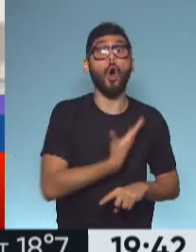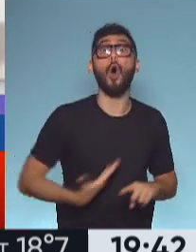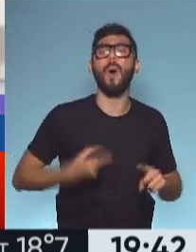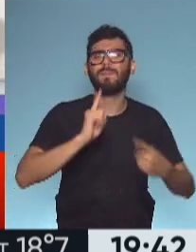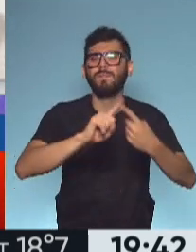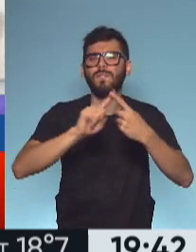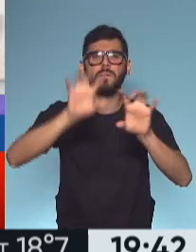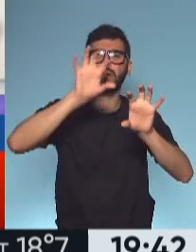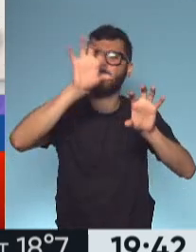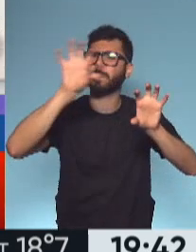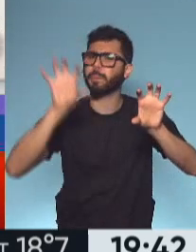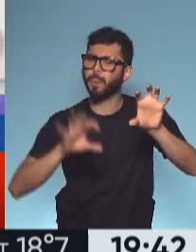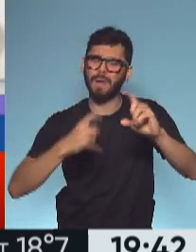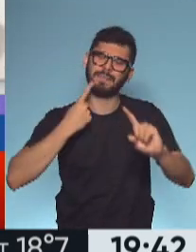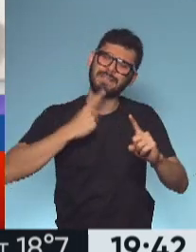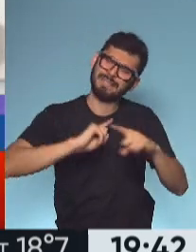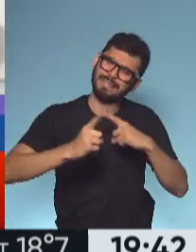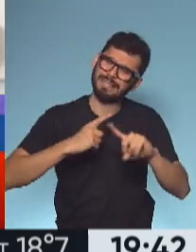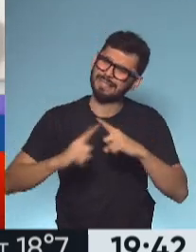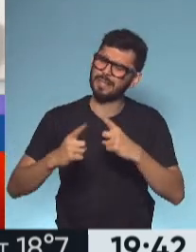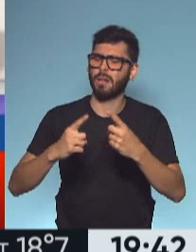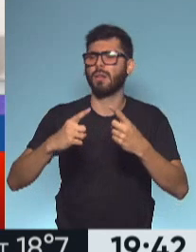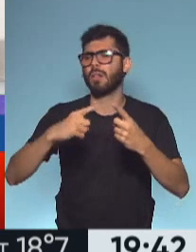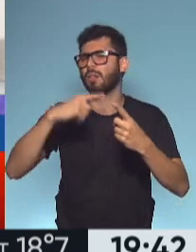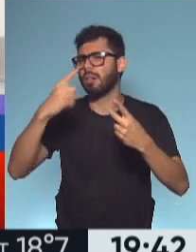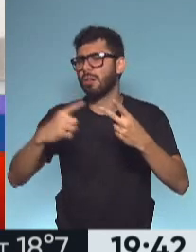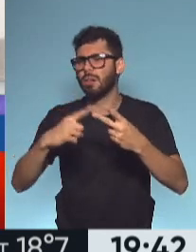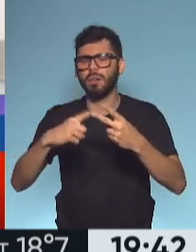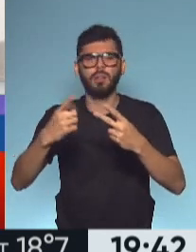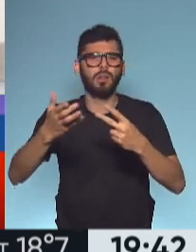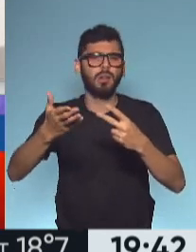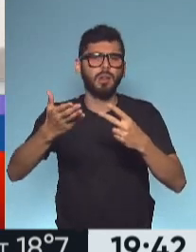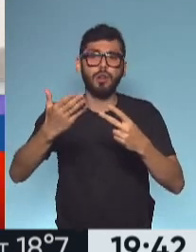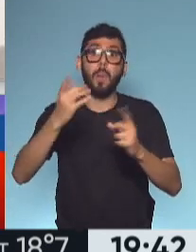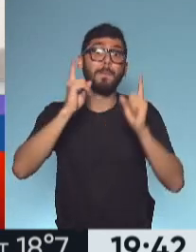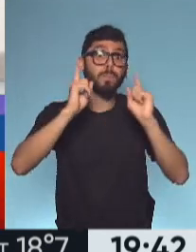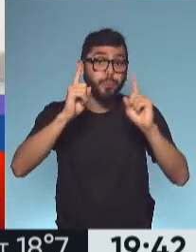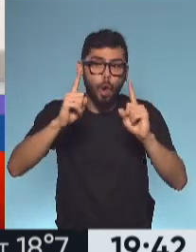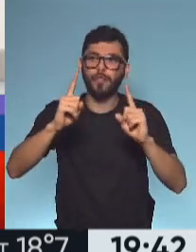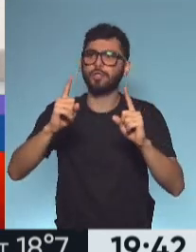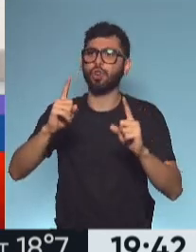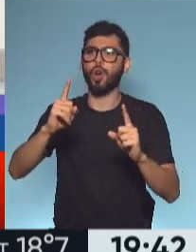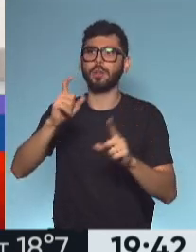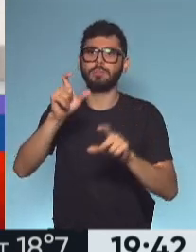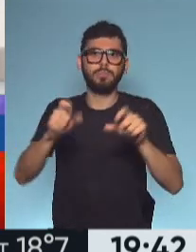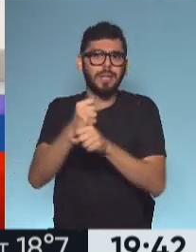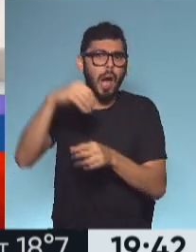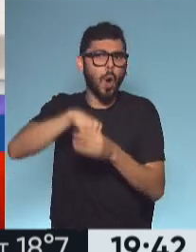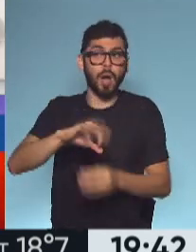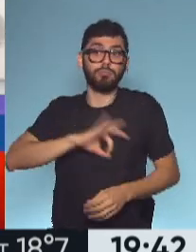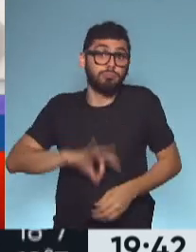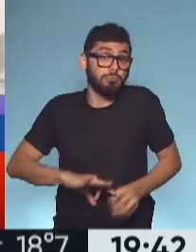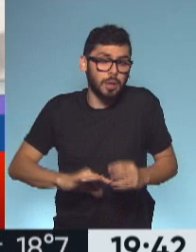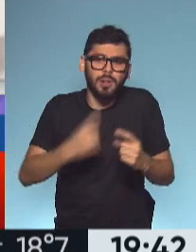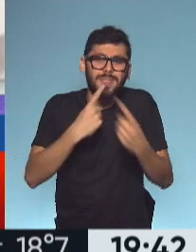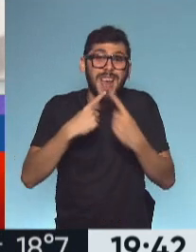las jurisdicciones, que llevó adelante, por supuesto, también en diálogo constante con maestros y auxiliares del sistema educativo.